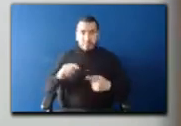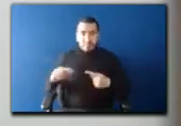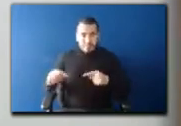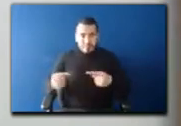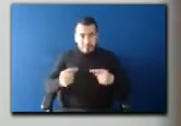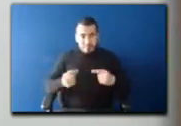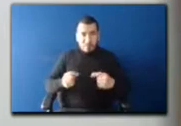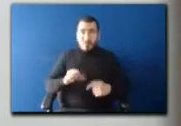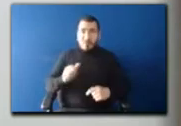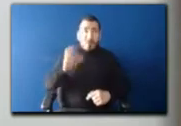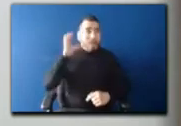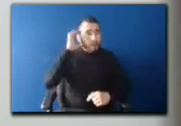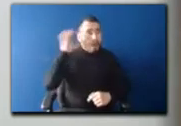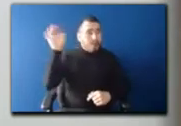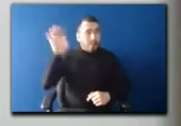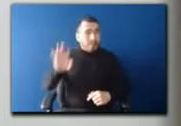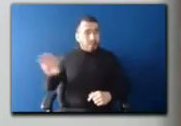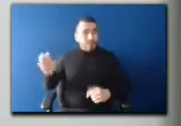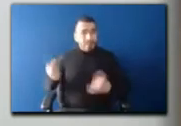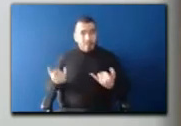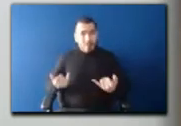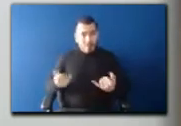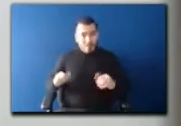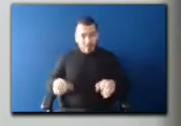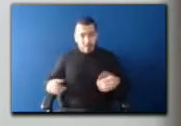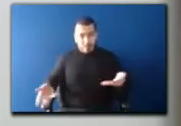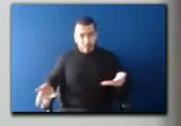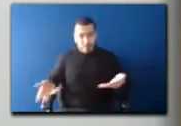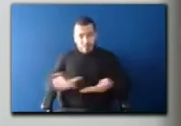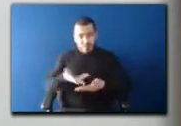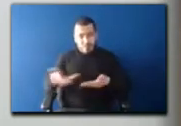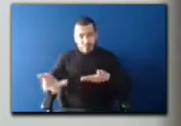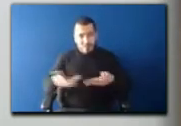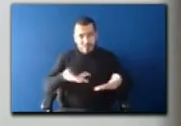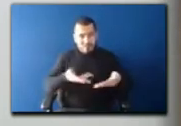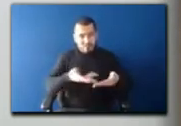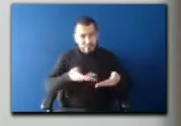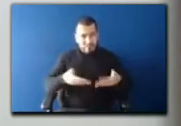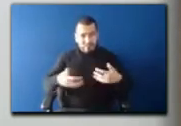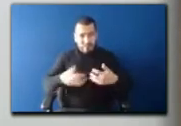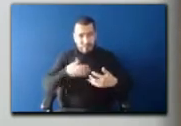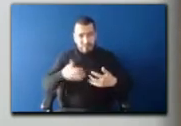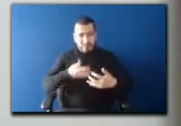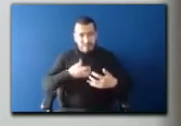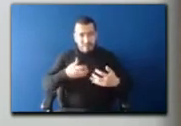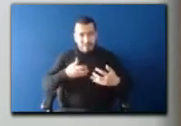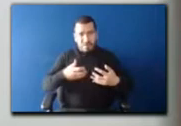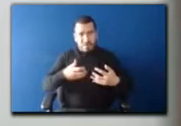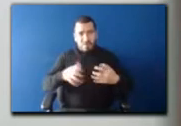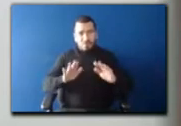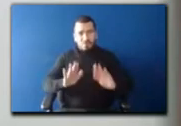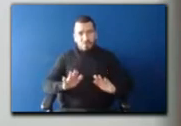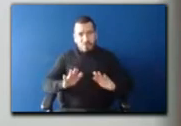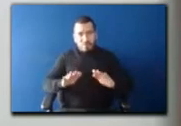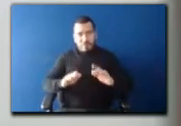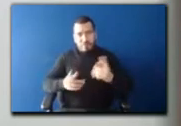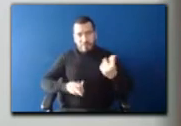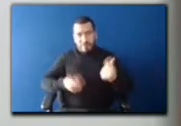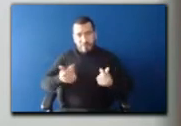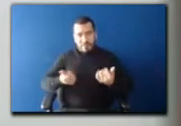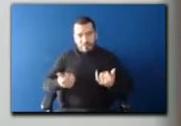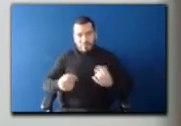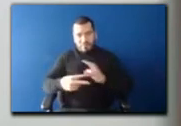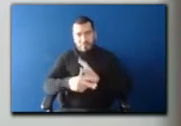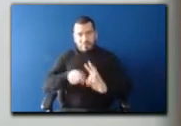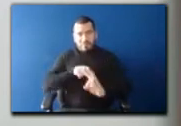muy buenas condiciones para yo poder moverme libremente en el sistema financiero y hay una buena competencia. Entonces, desde esa perspectiva, yo le